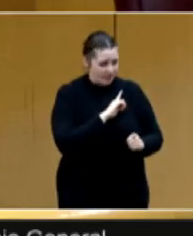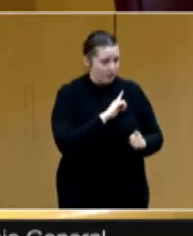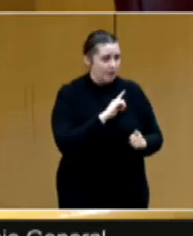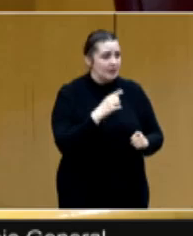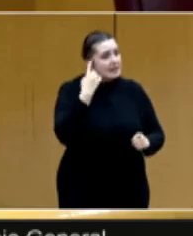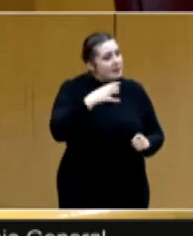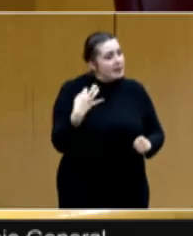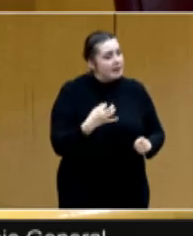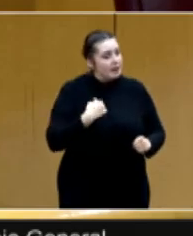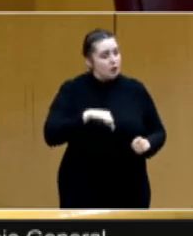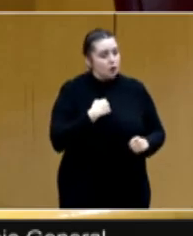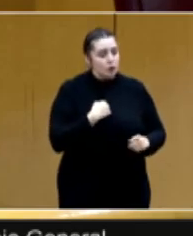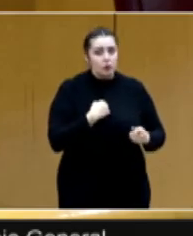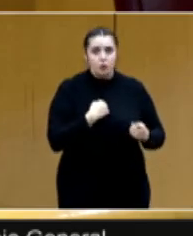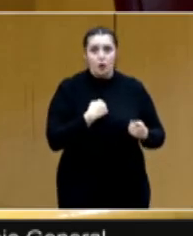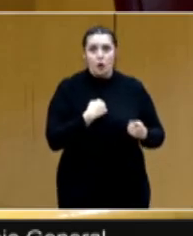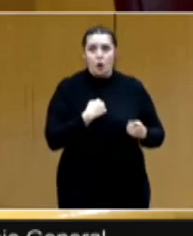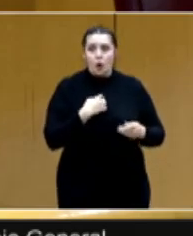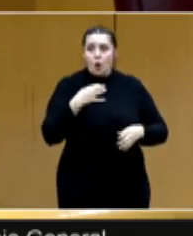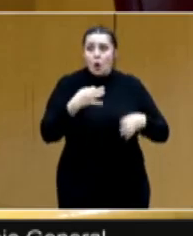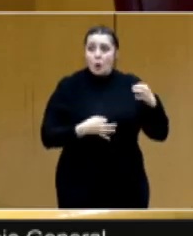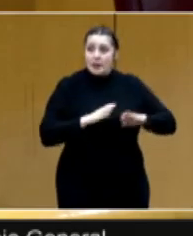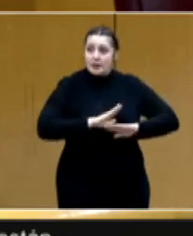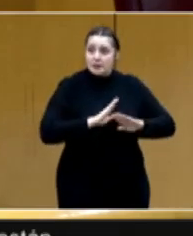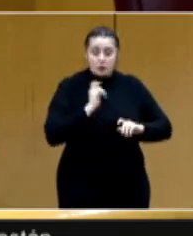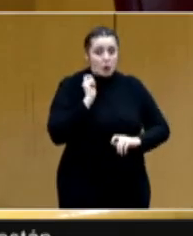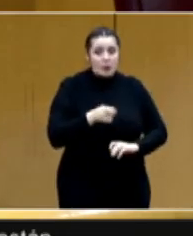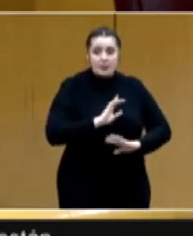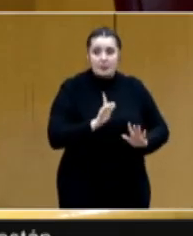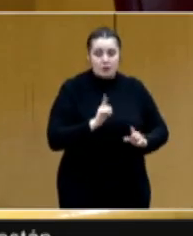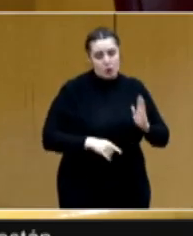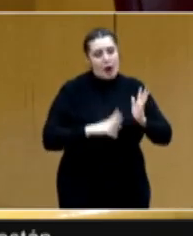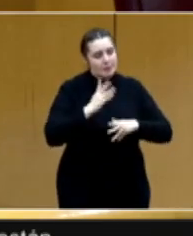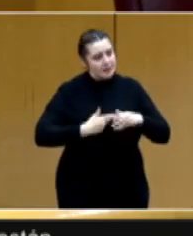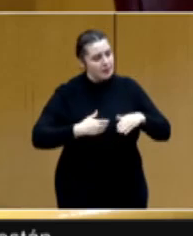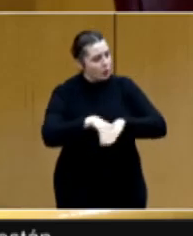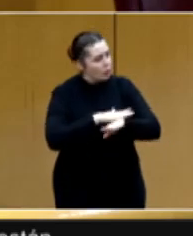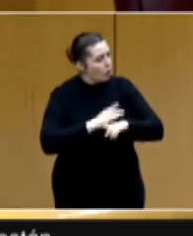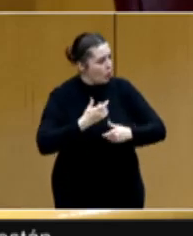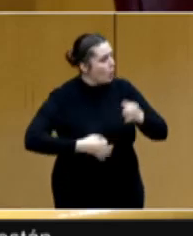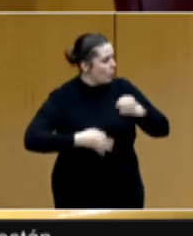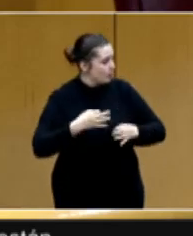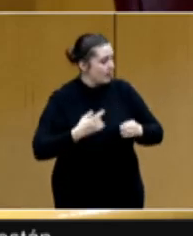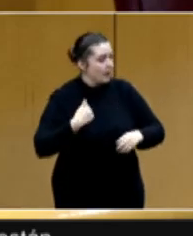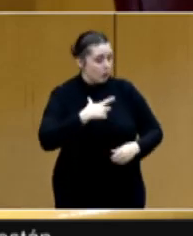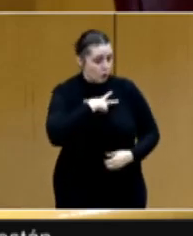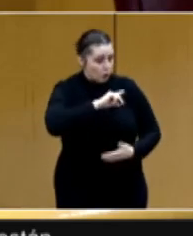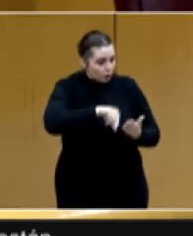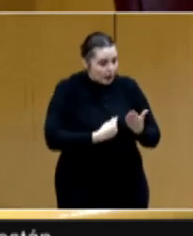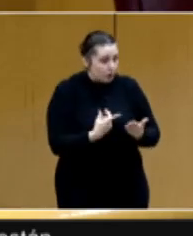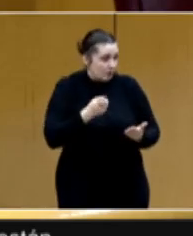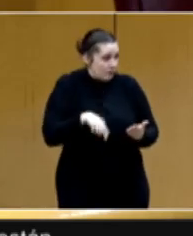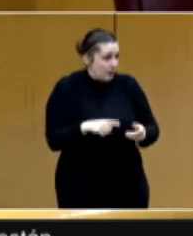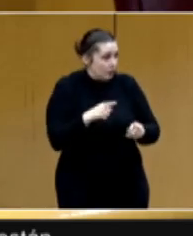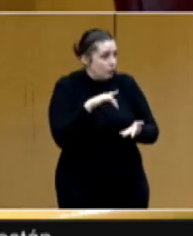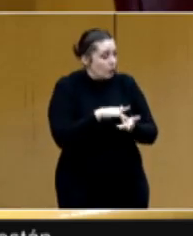saber que no solo son los jueces es todo el personal de la administración de Justicia porque nos pasa también a nosotros no solo son los notarios es todo el personal que trabaja